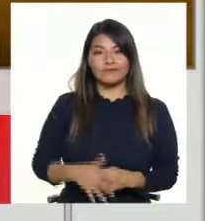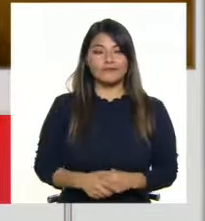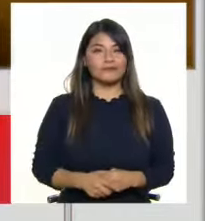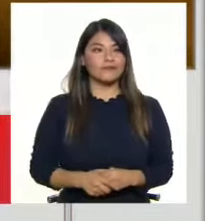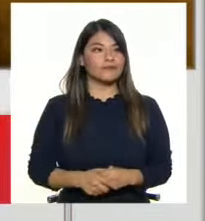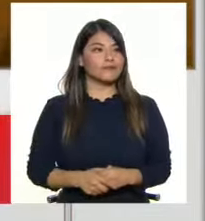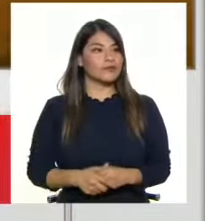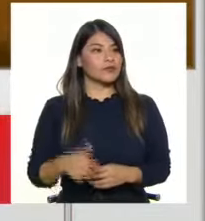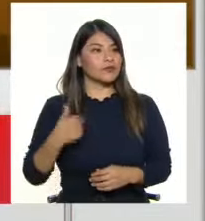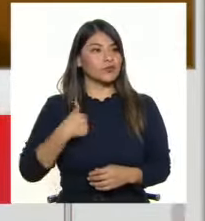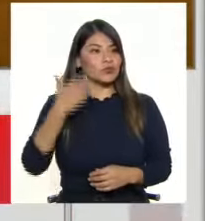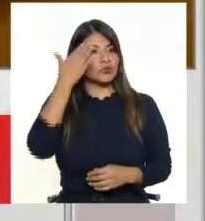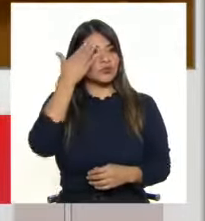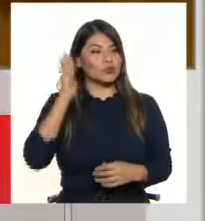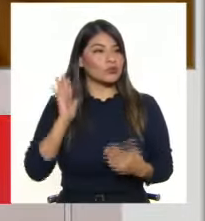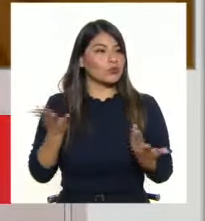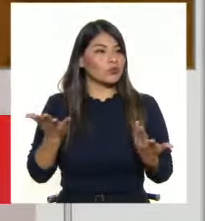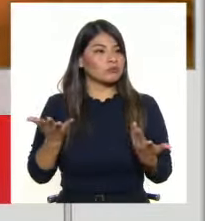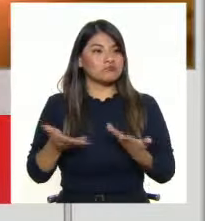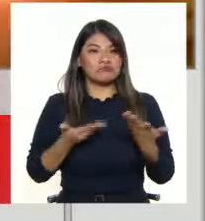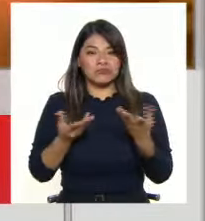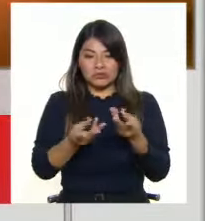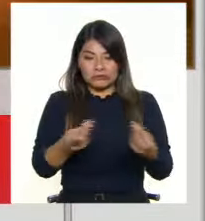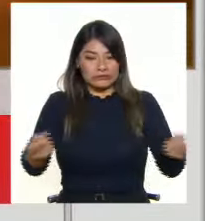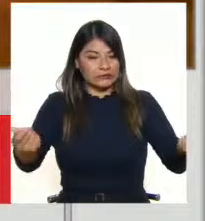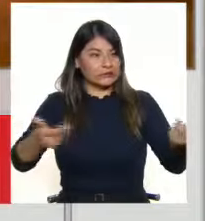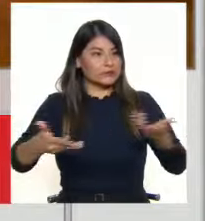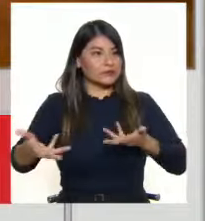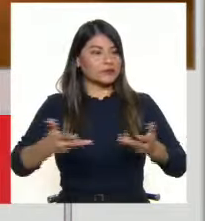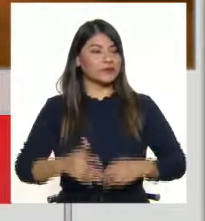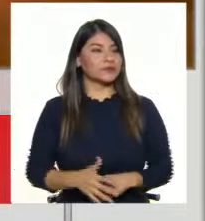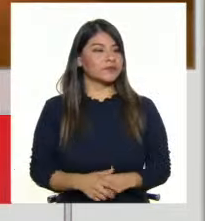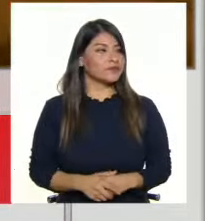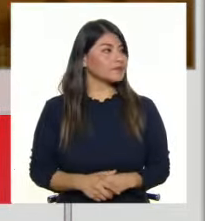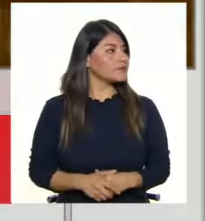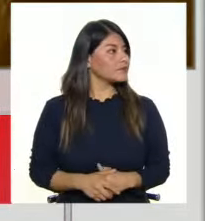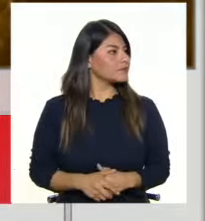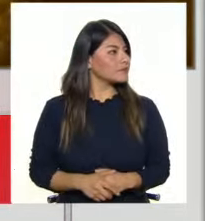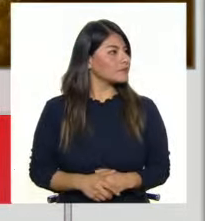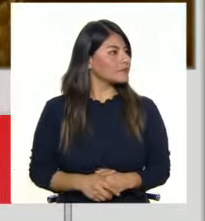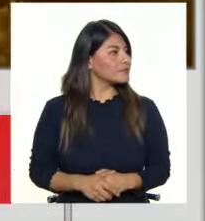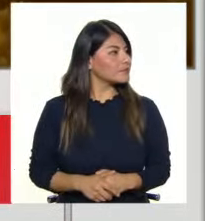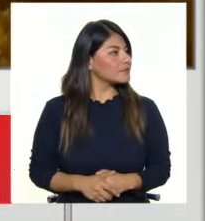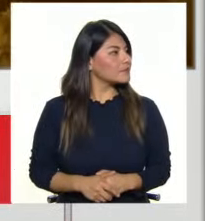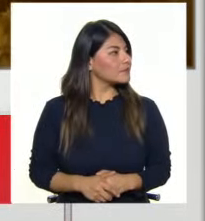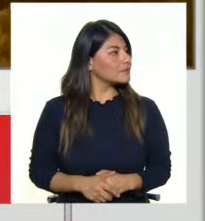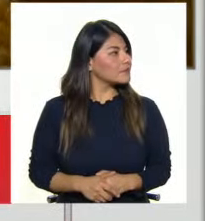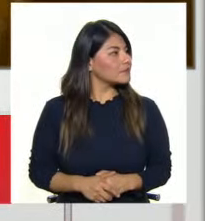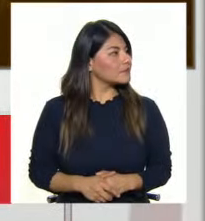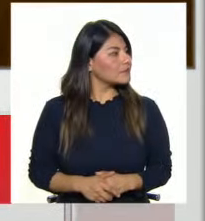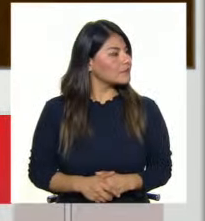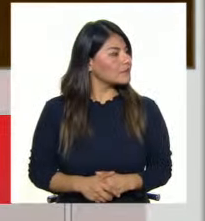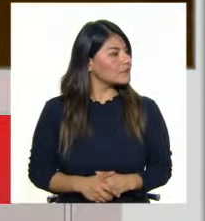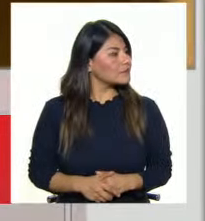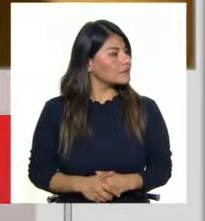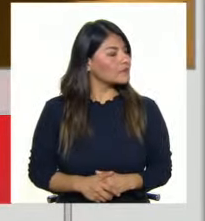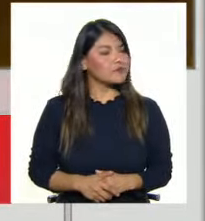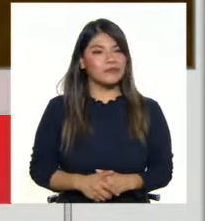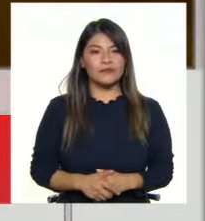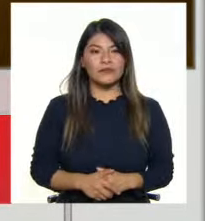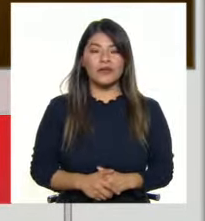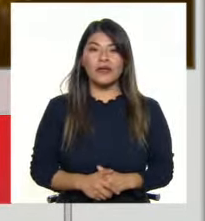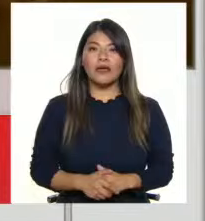no me quedó nada más que escombros y cenizas, nada más. Entonces, ¿qué es lo que sigue ahora, no? ¿Qué es lo que sigue ahora luego de lo ocurrido para ti?